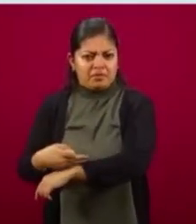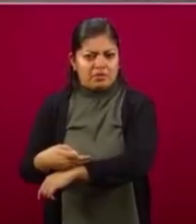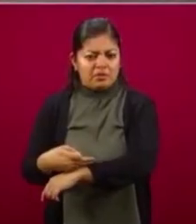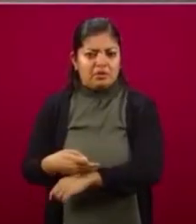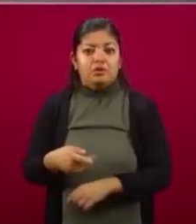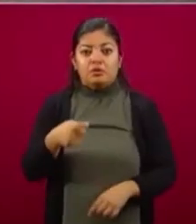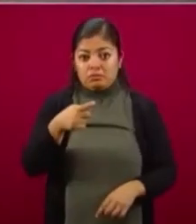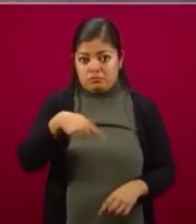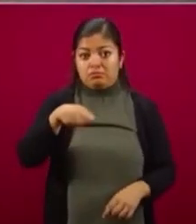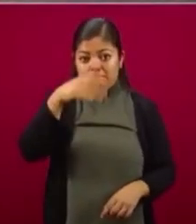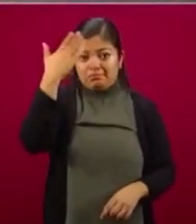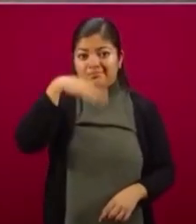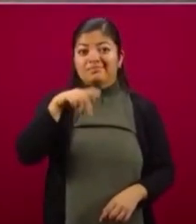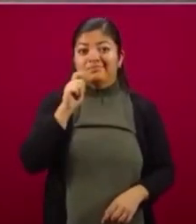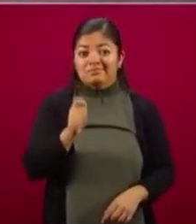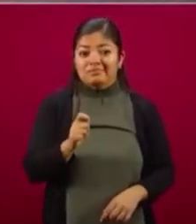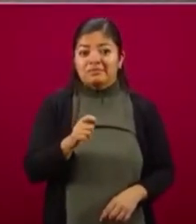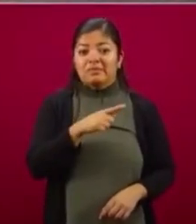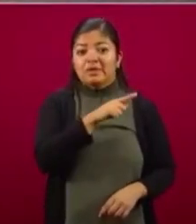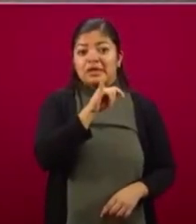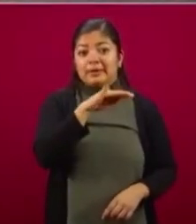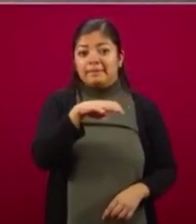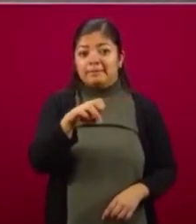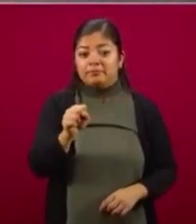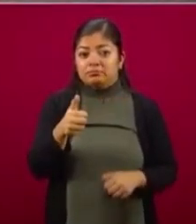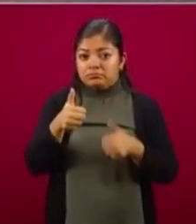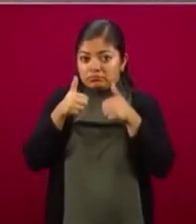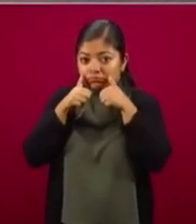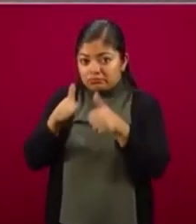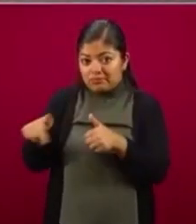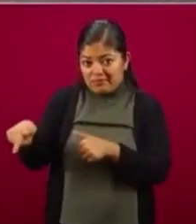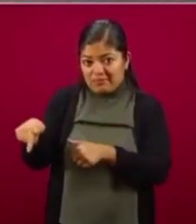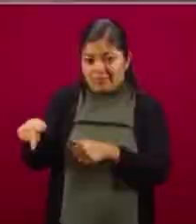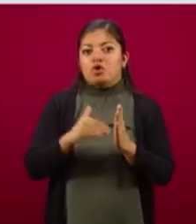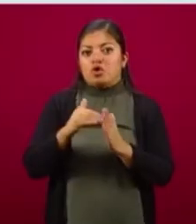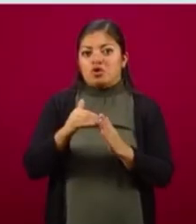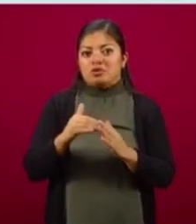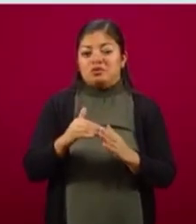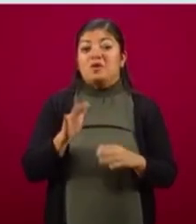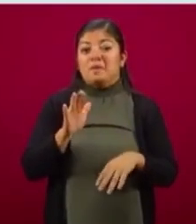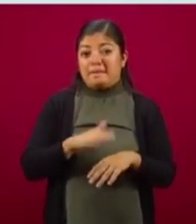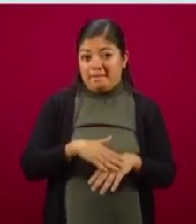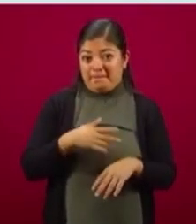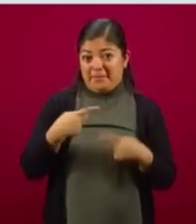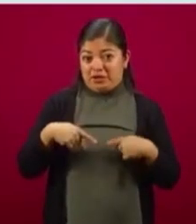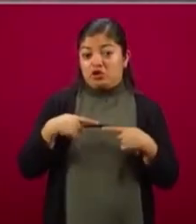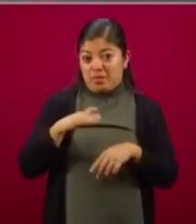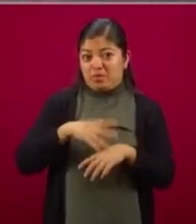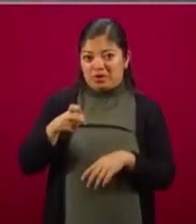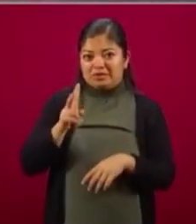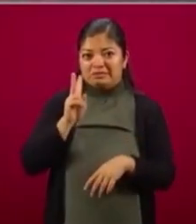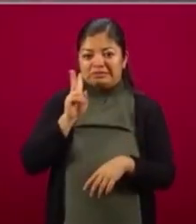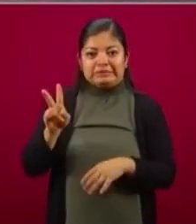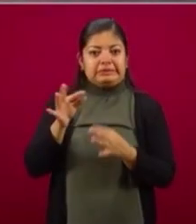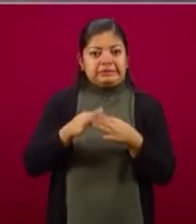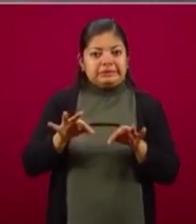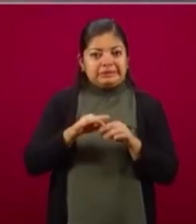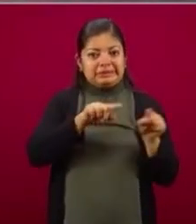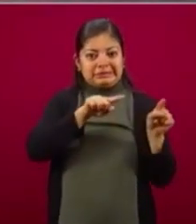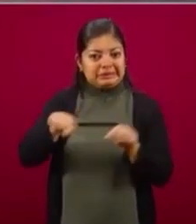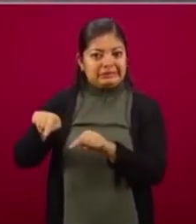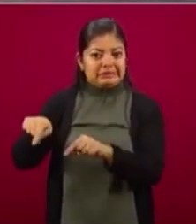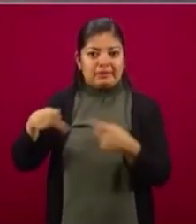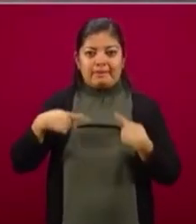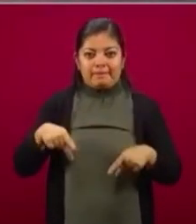cobertura al trabajador, pero también a sus familiares. Es decir, ojos a estos empresarios solidarios mexicanos